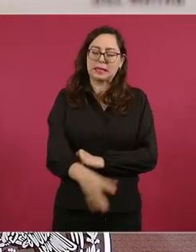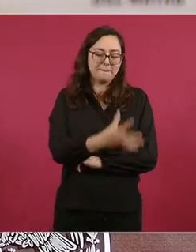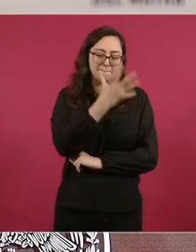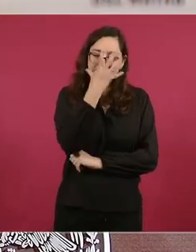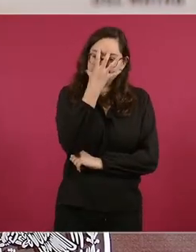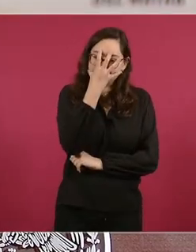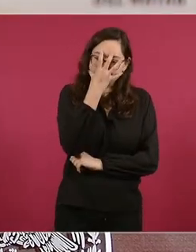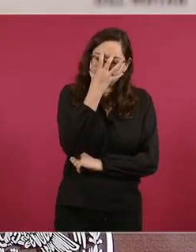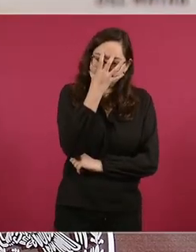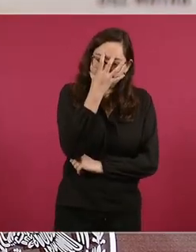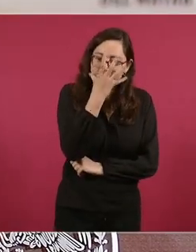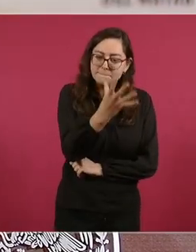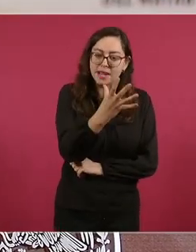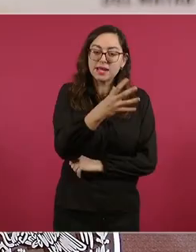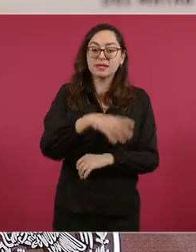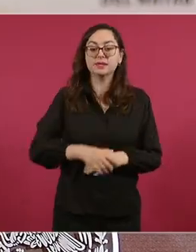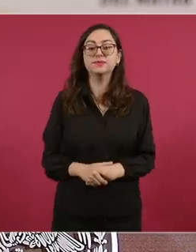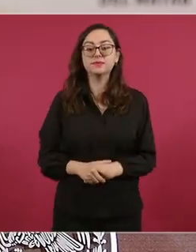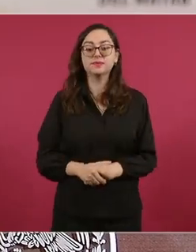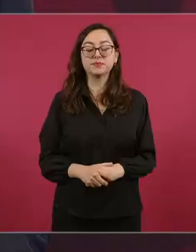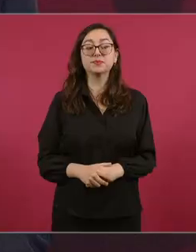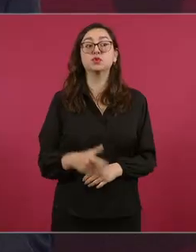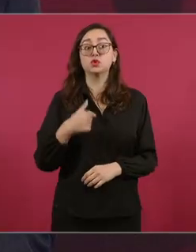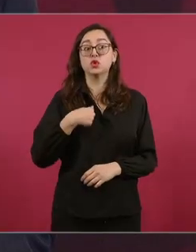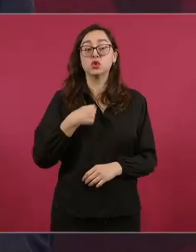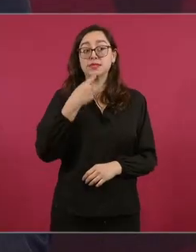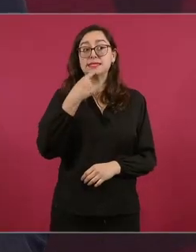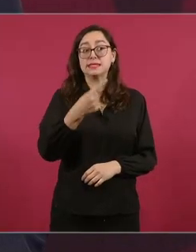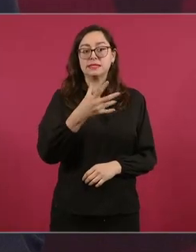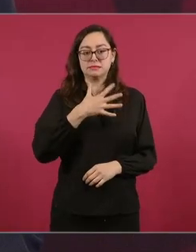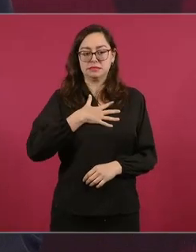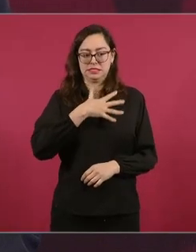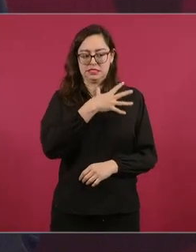Yo eso se lo tengo encargado a mis hijos.